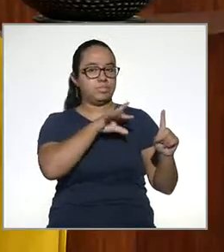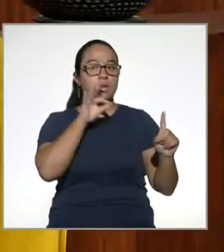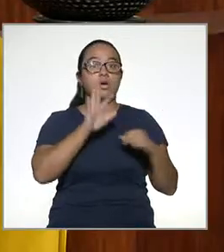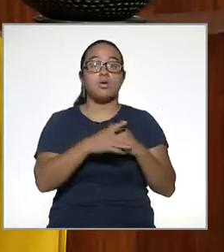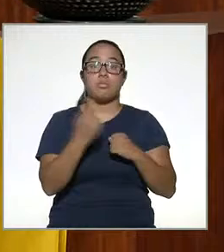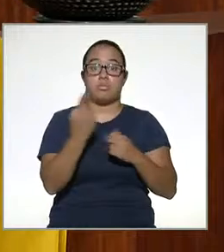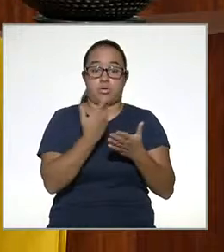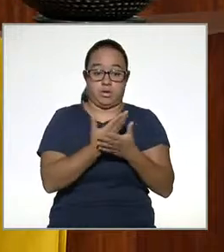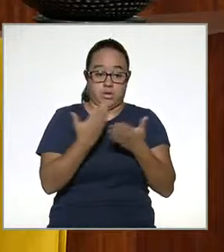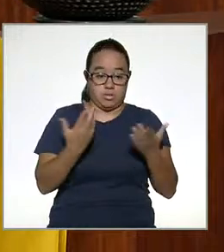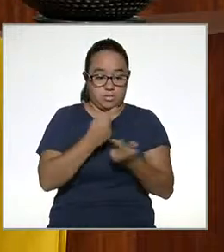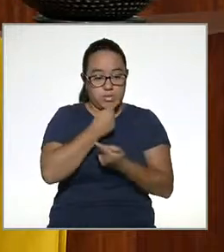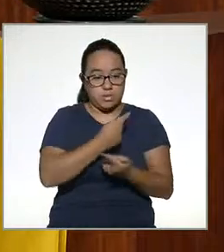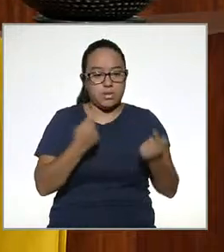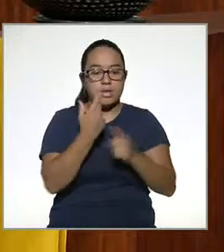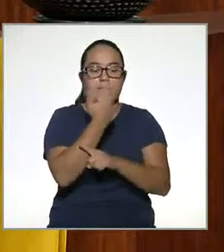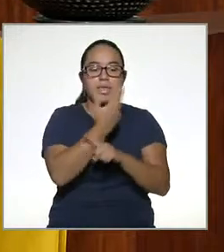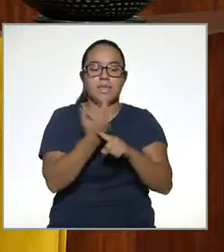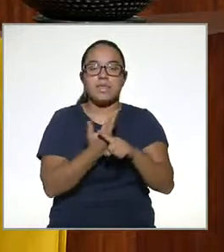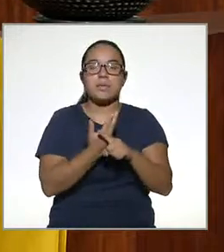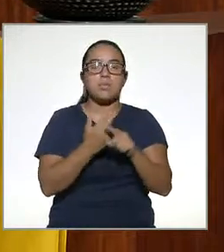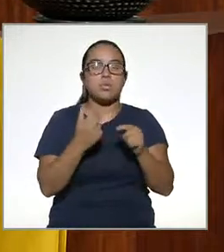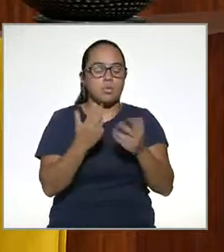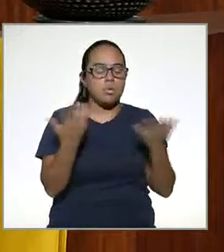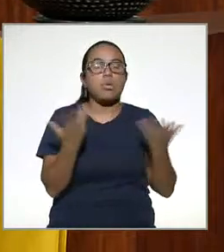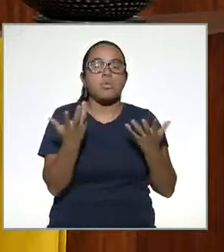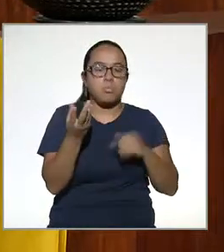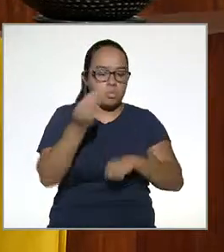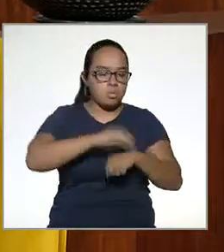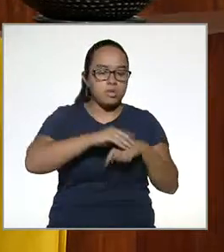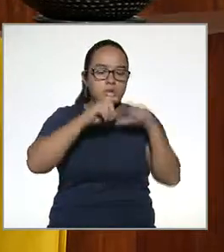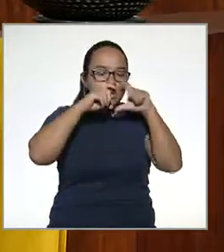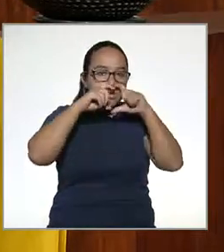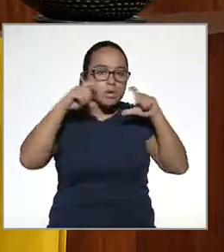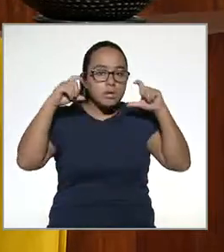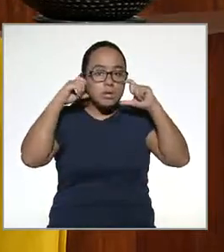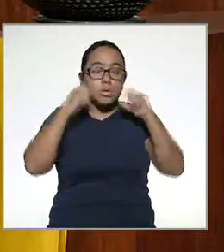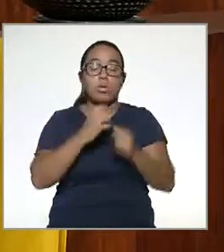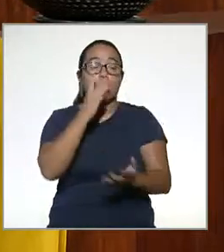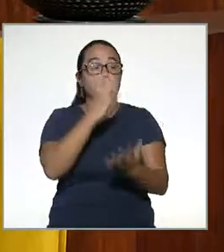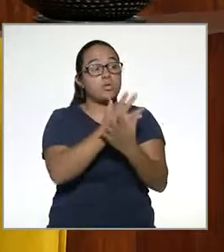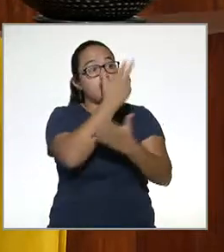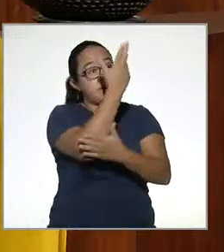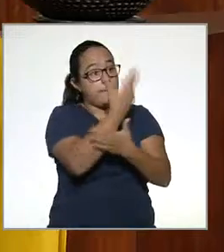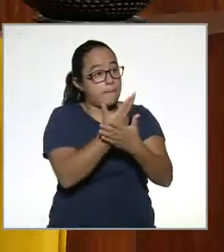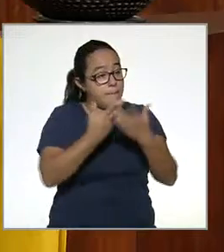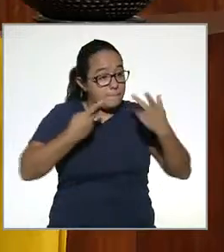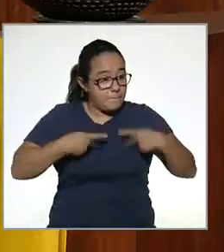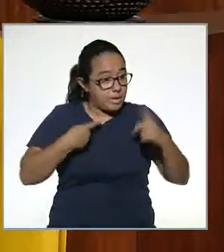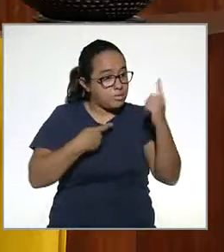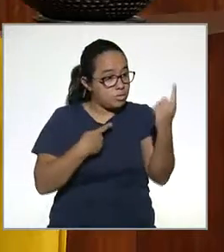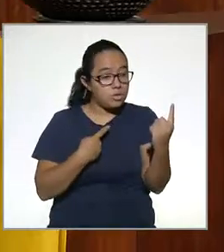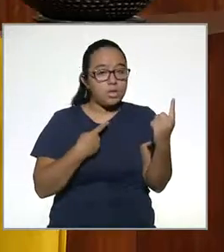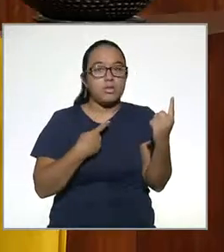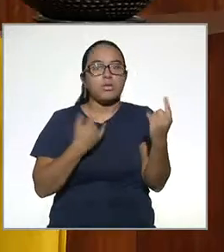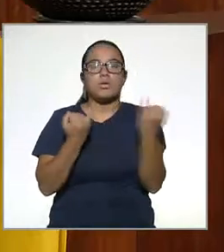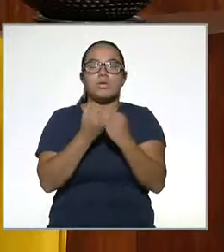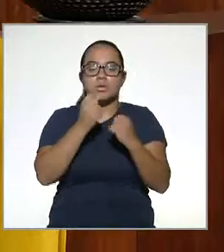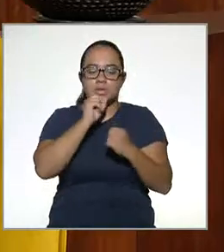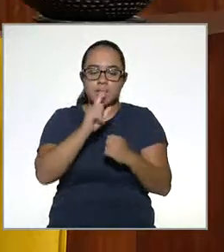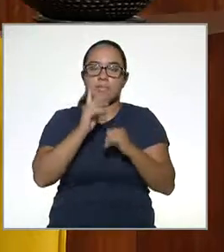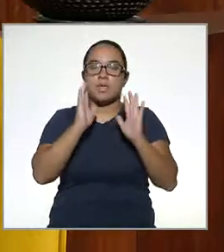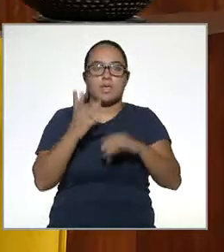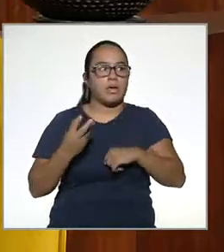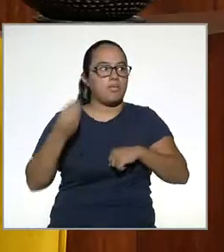los niños hacen el dibujo con el cubrebocas, o no es nada más el dibujo de la persona, sino que también empiezan. Ya lo